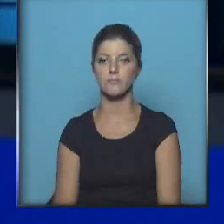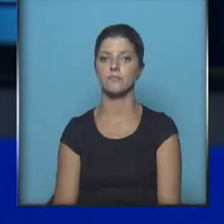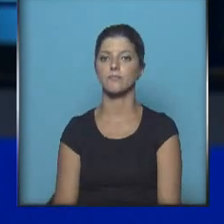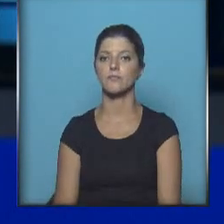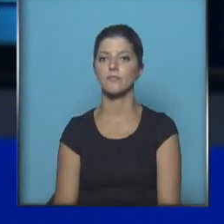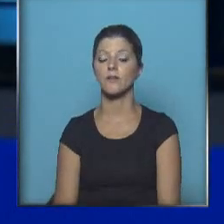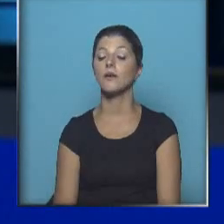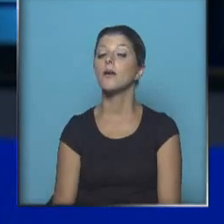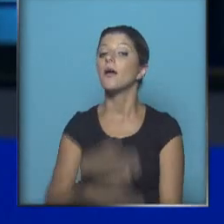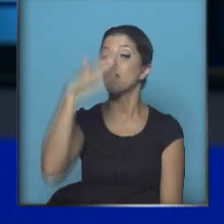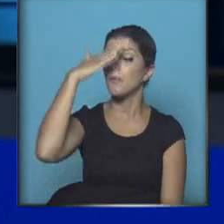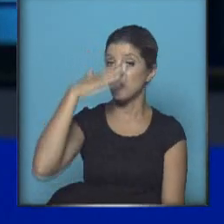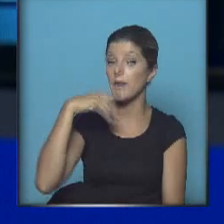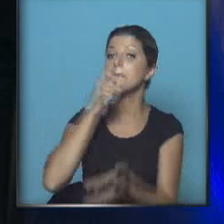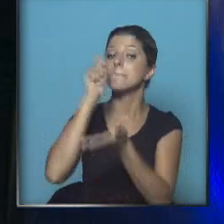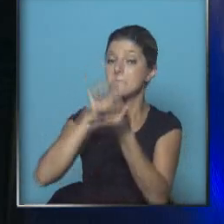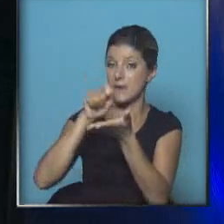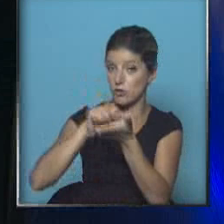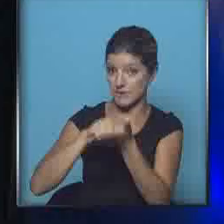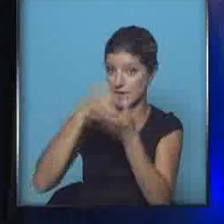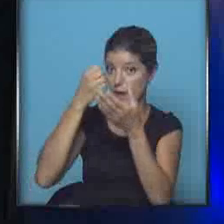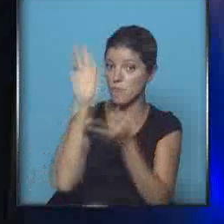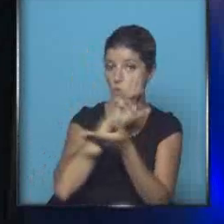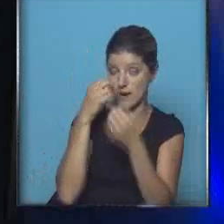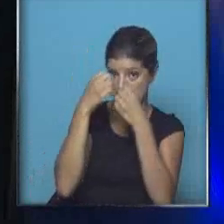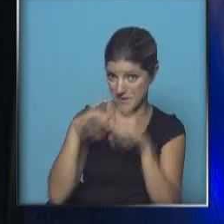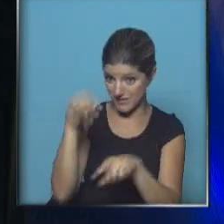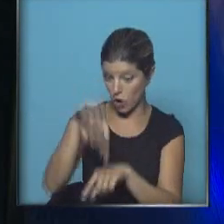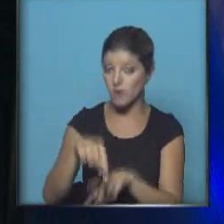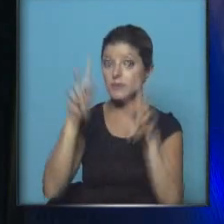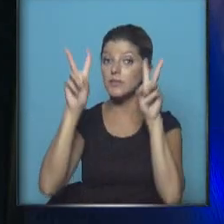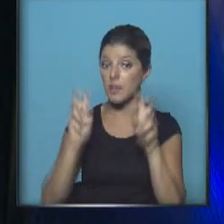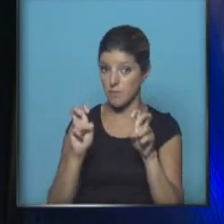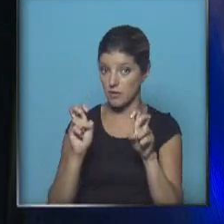Y la periodista que comienza esto con la nota inicial,